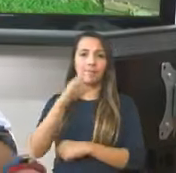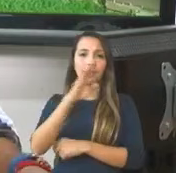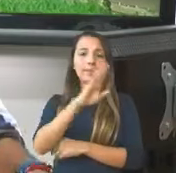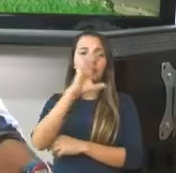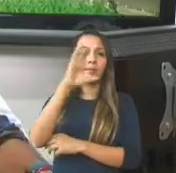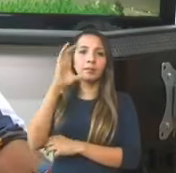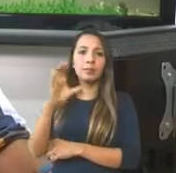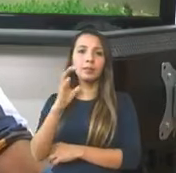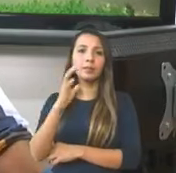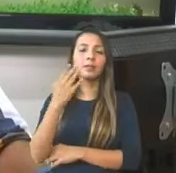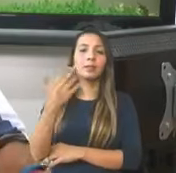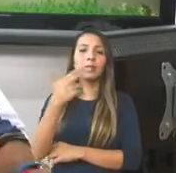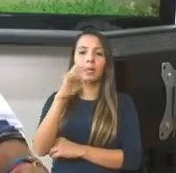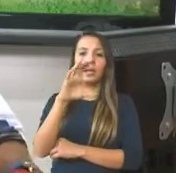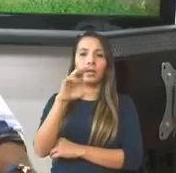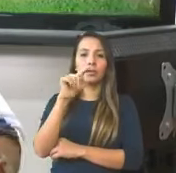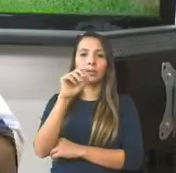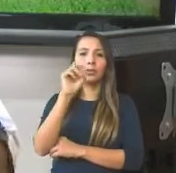California,